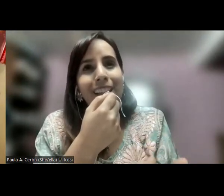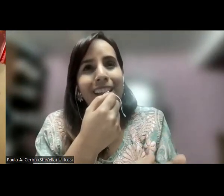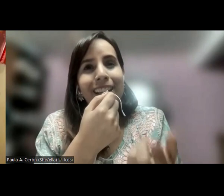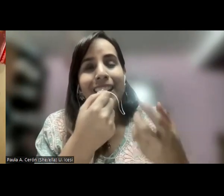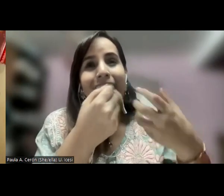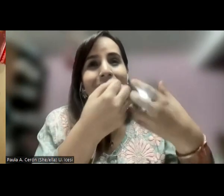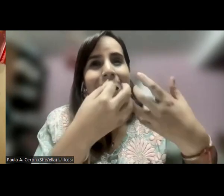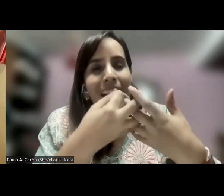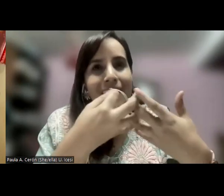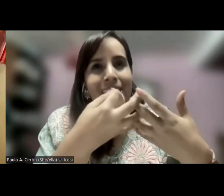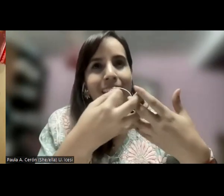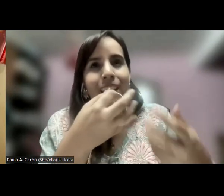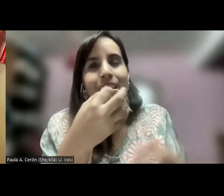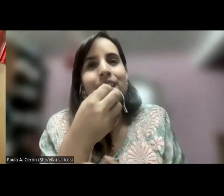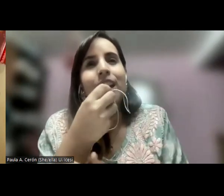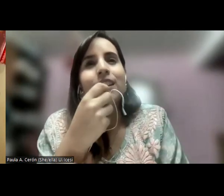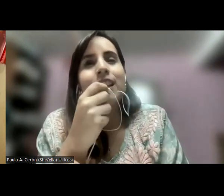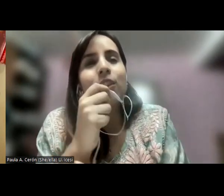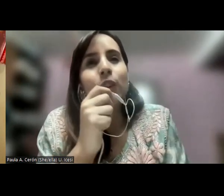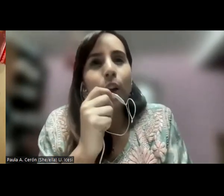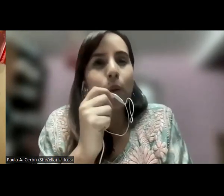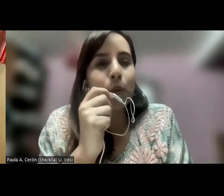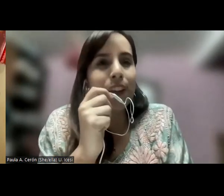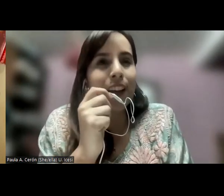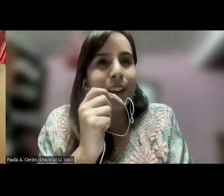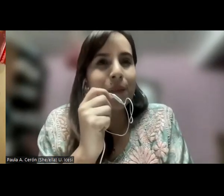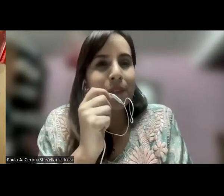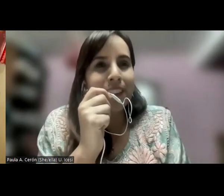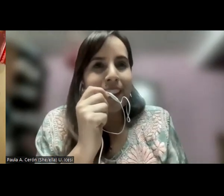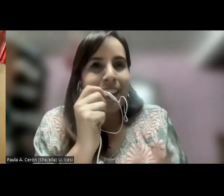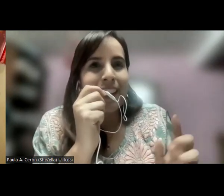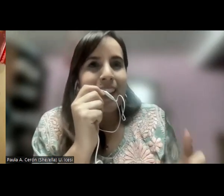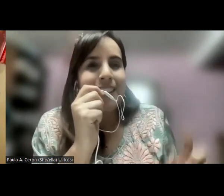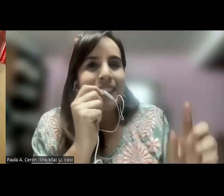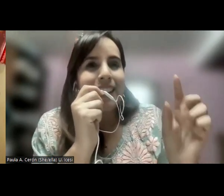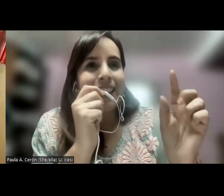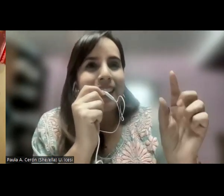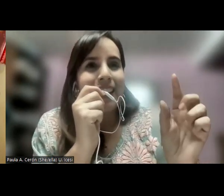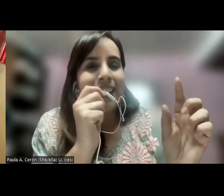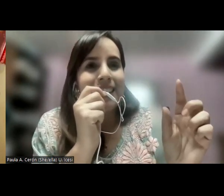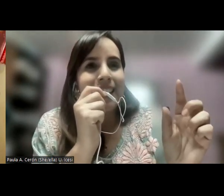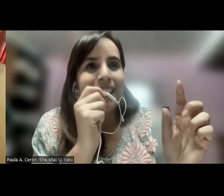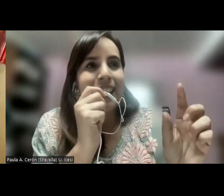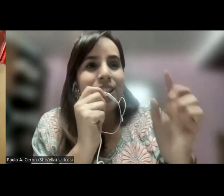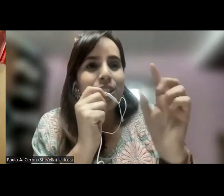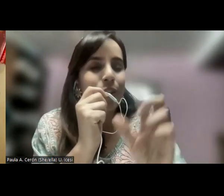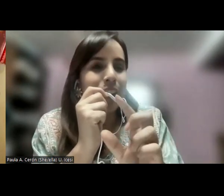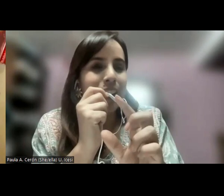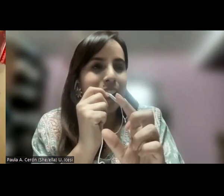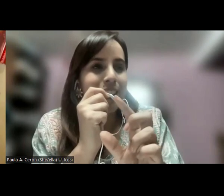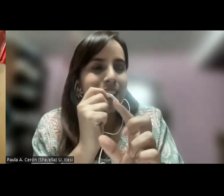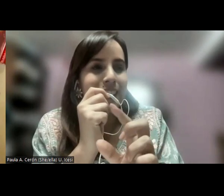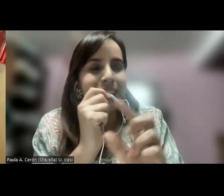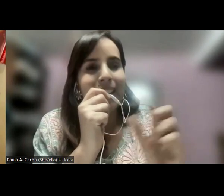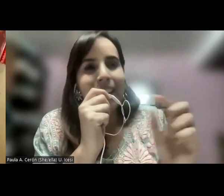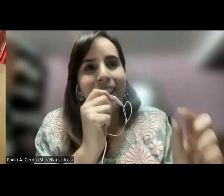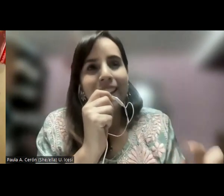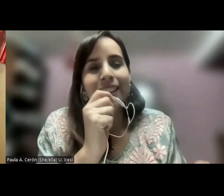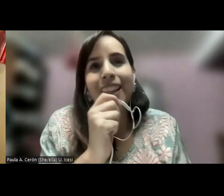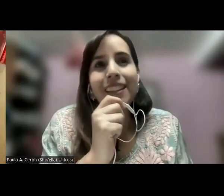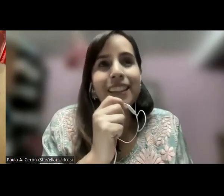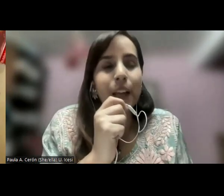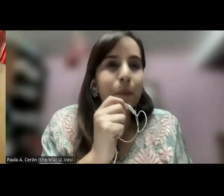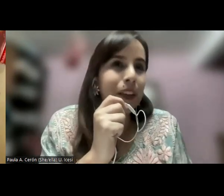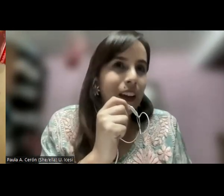el el el enlace que se hace dentro de la comunidad y es Y esa relación que hace de